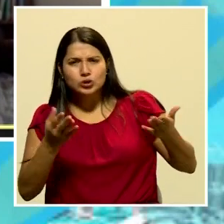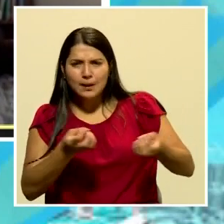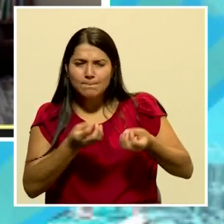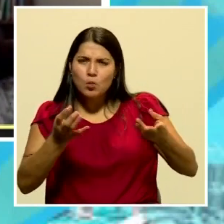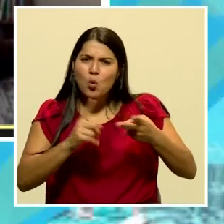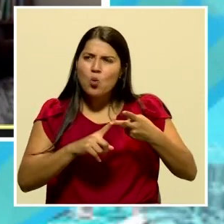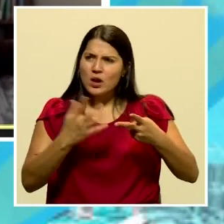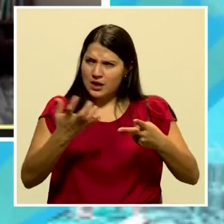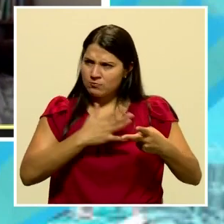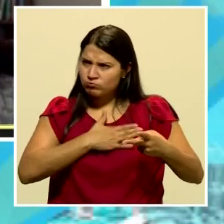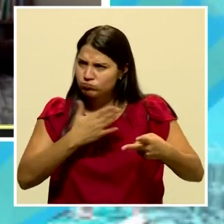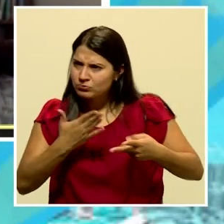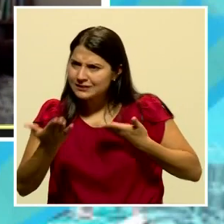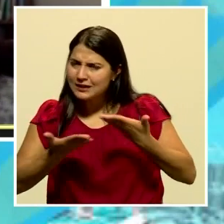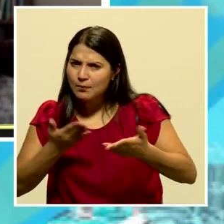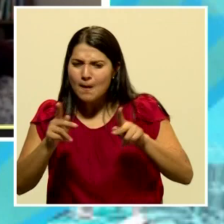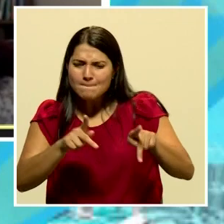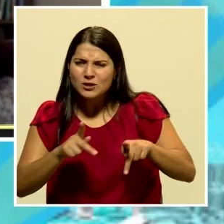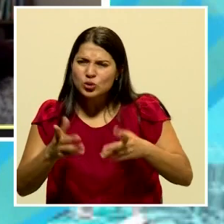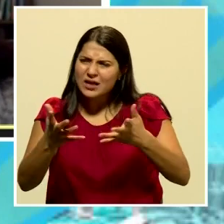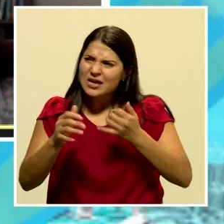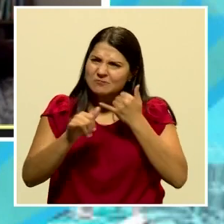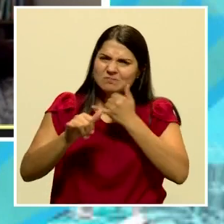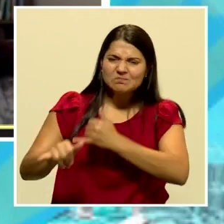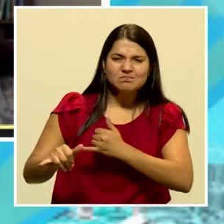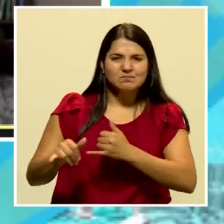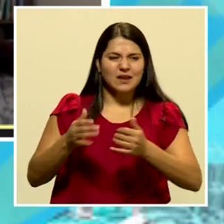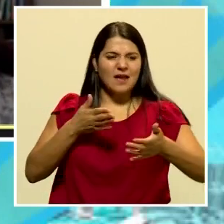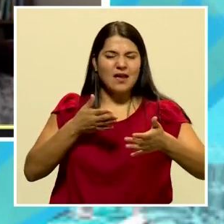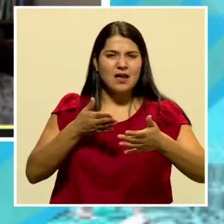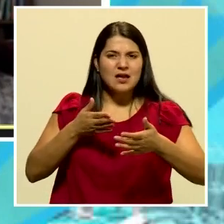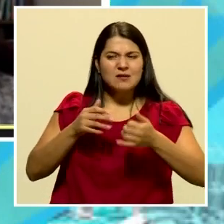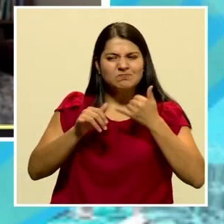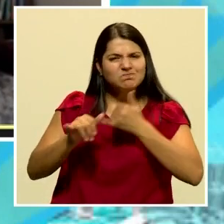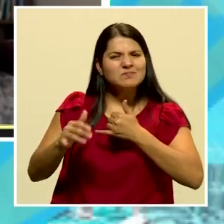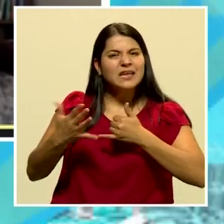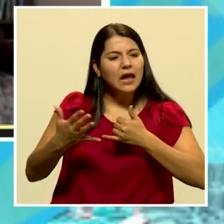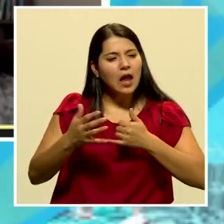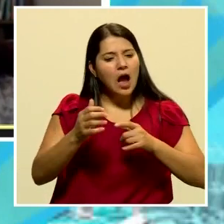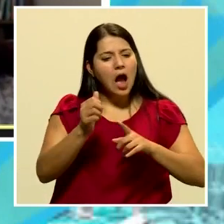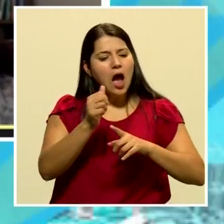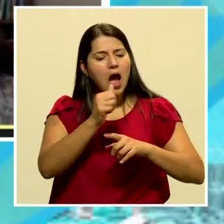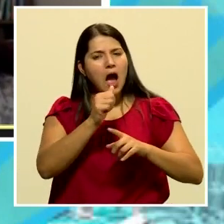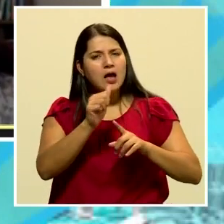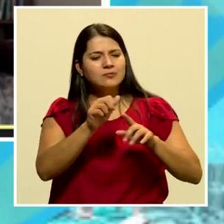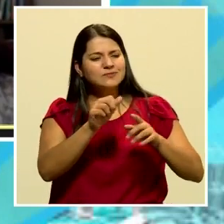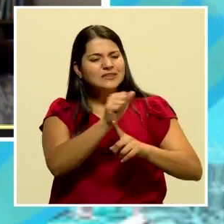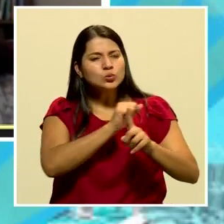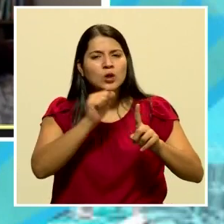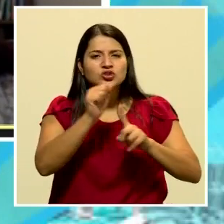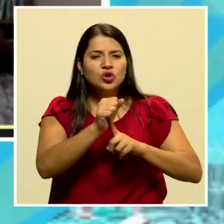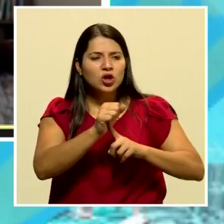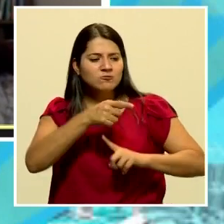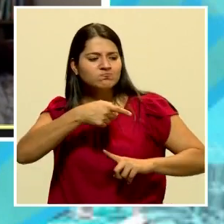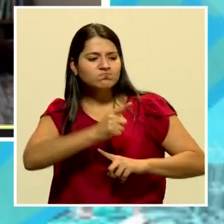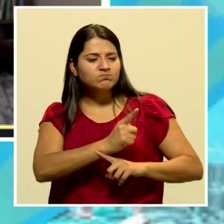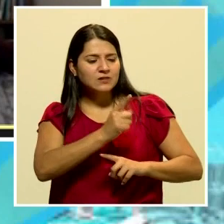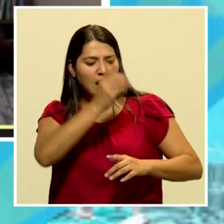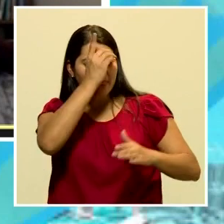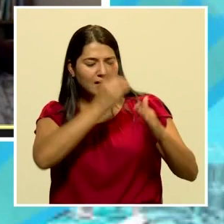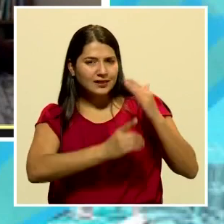quiere denunciar afrentas a la dignidad humana, de la gente que quiere darle más